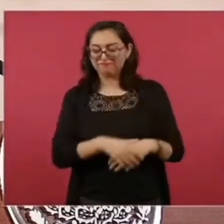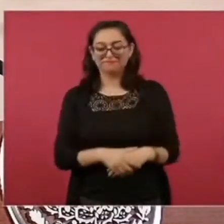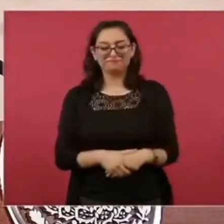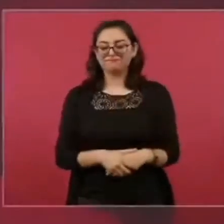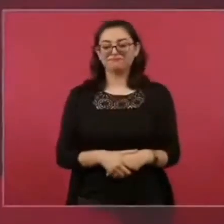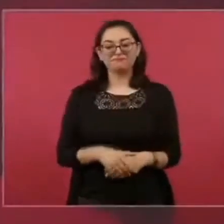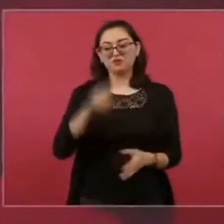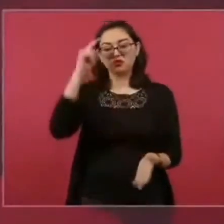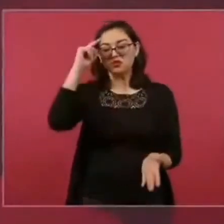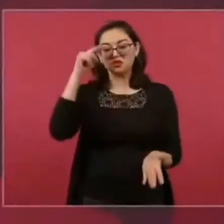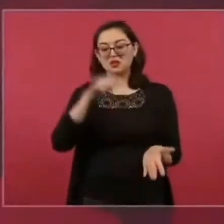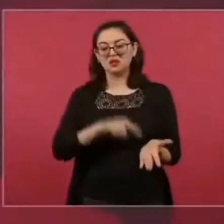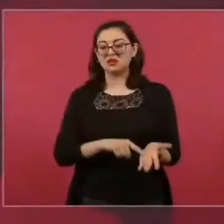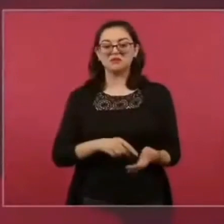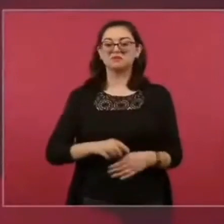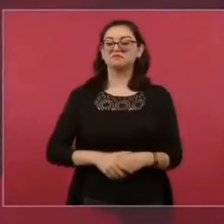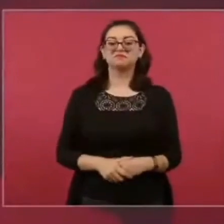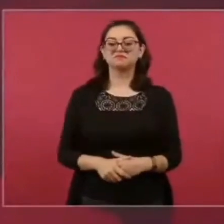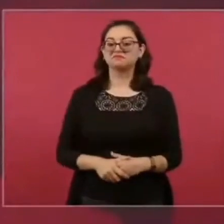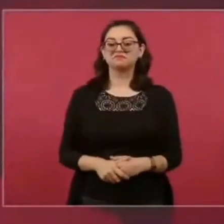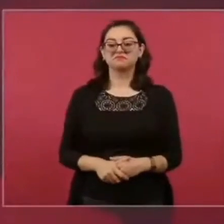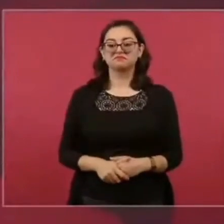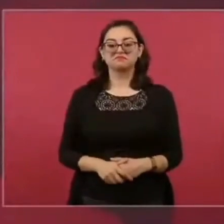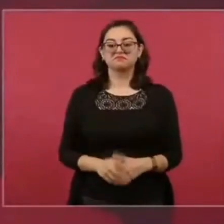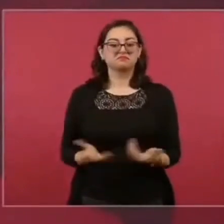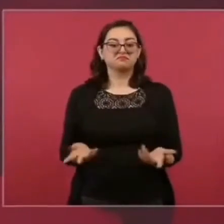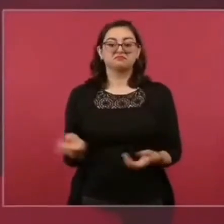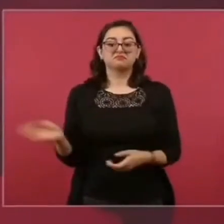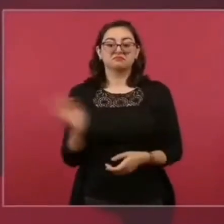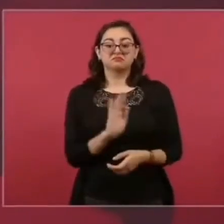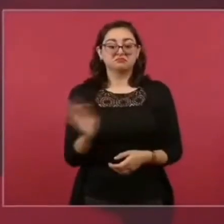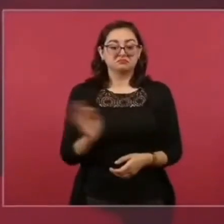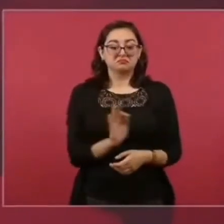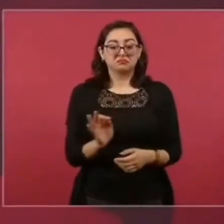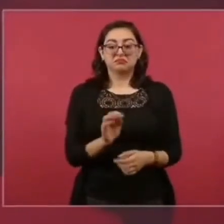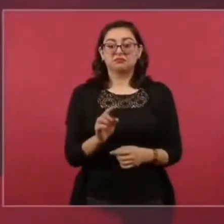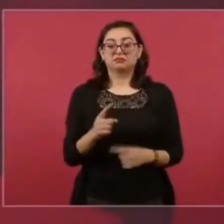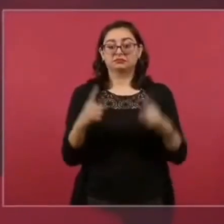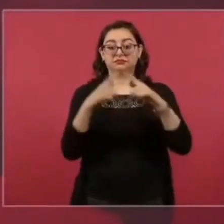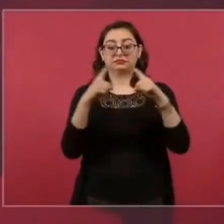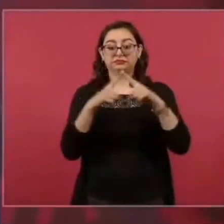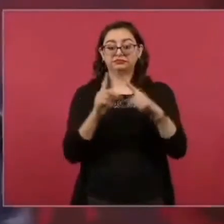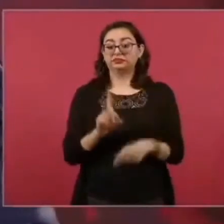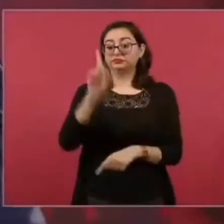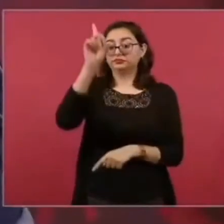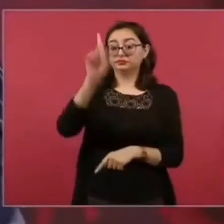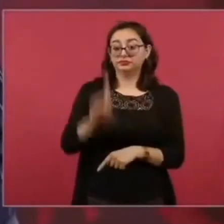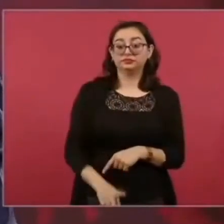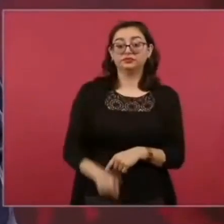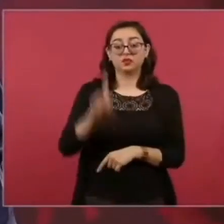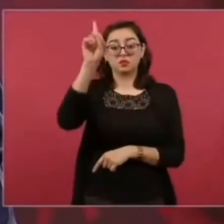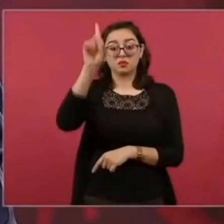aunque vaya a los templos todos los domingos y confiese y comulgue,